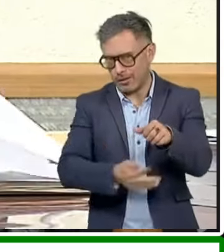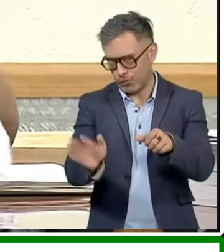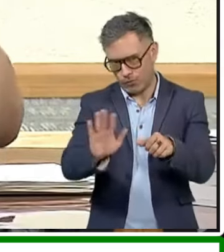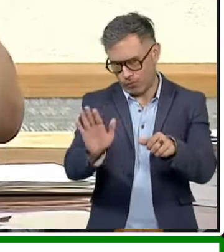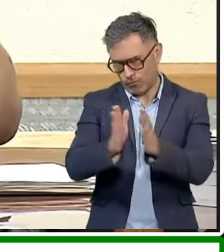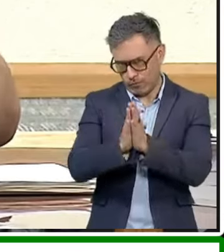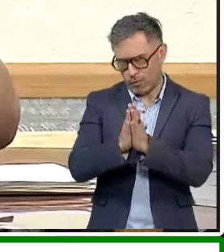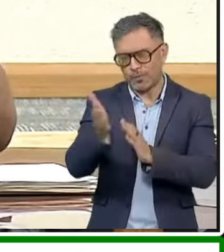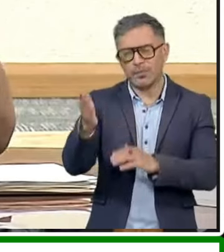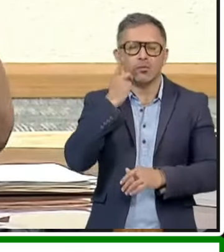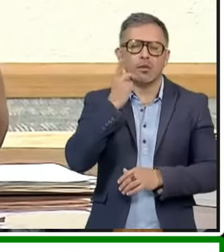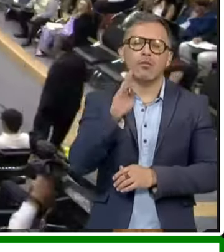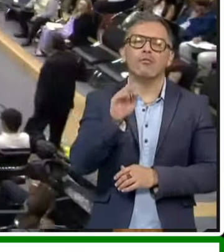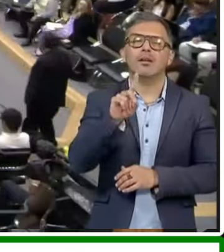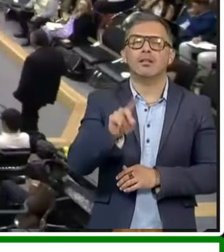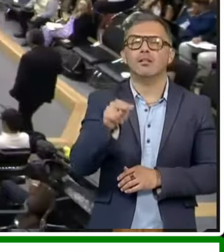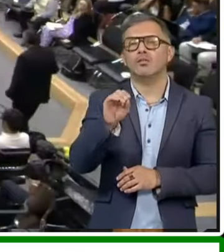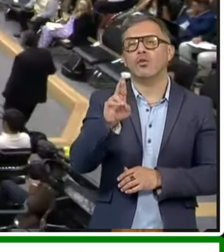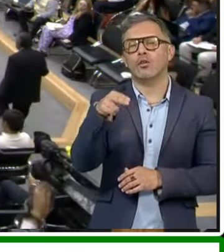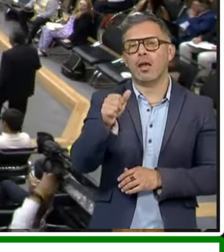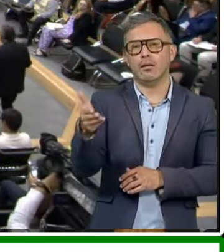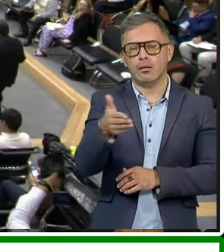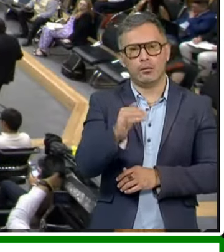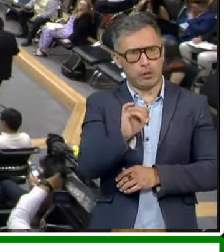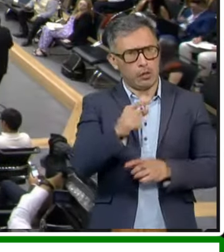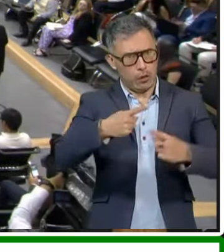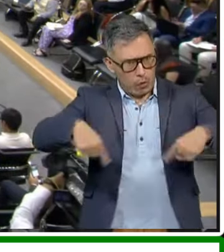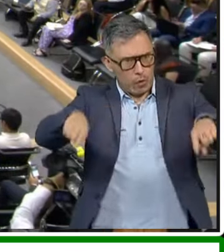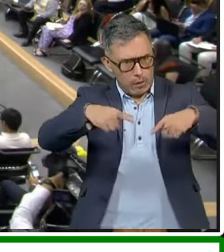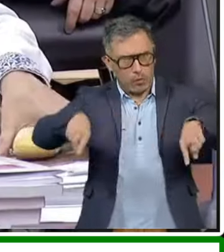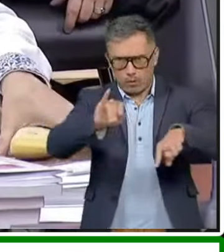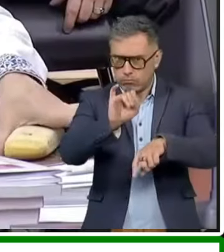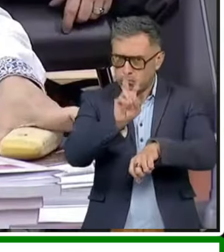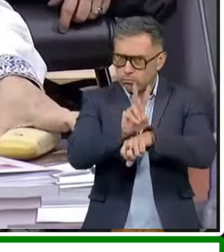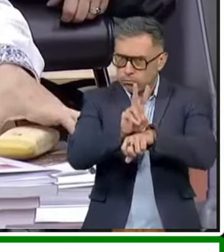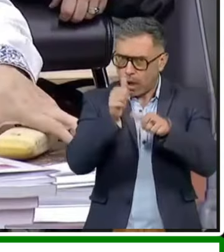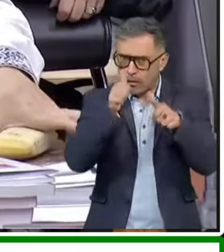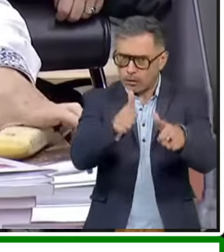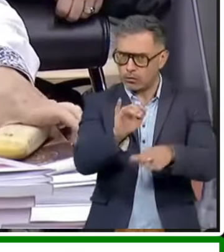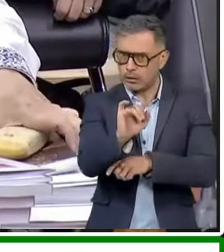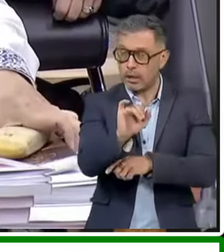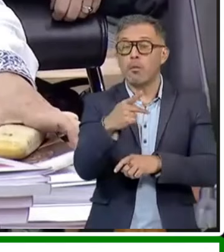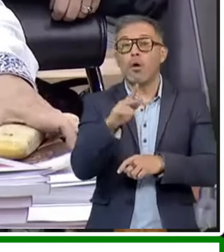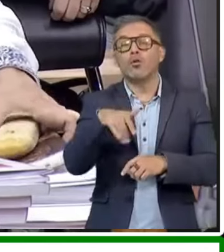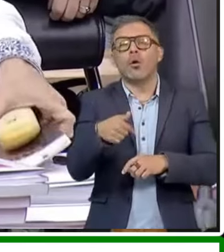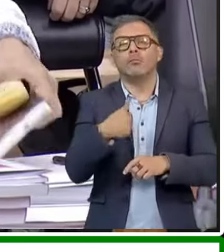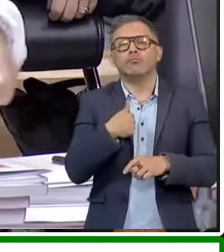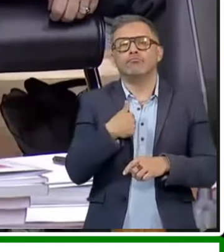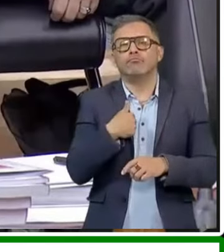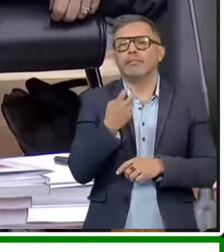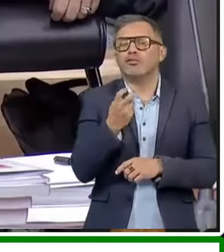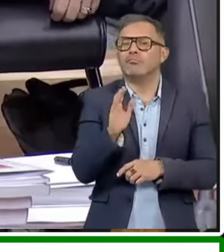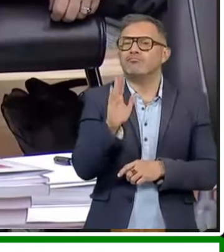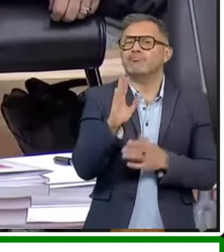señor diputado Fernández Noroña. Estoy atento de las rondas. Lo que pasa es que yo manifesté y mantendré esa conducta